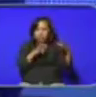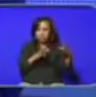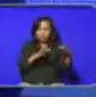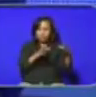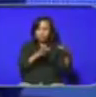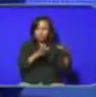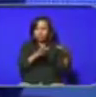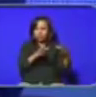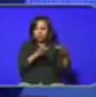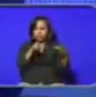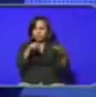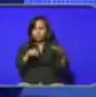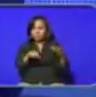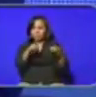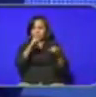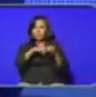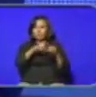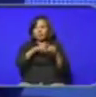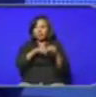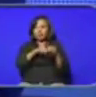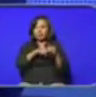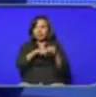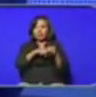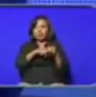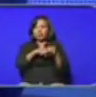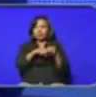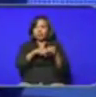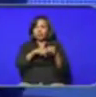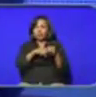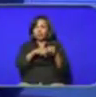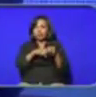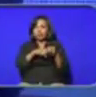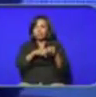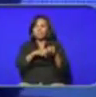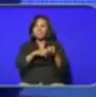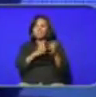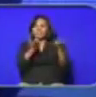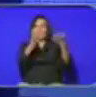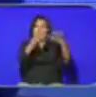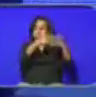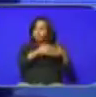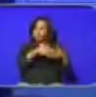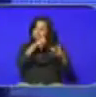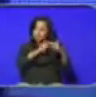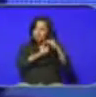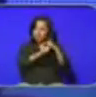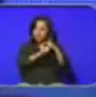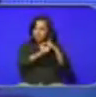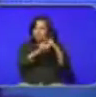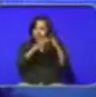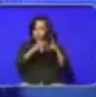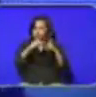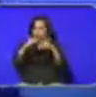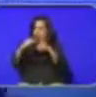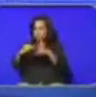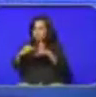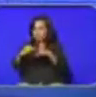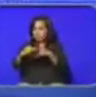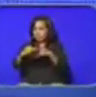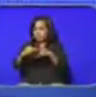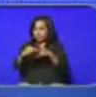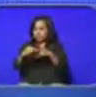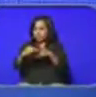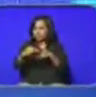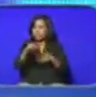en participación de la empresa privada, de la industria especialmente, que van a ser los grandes consumidores